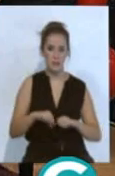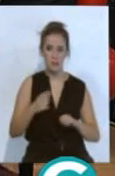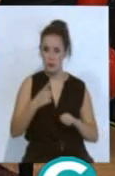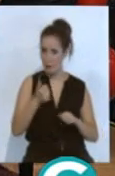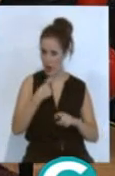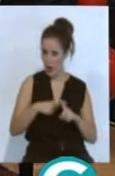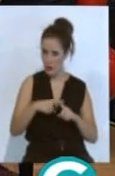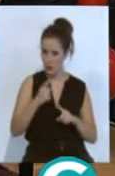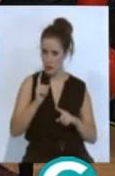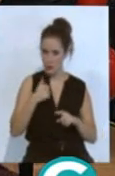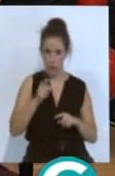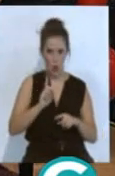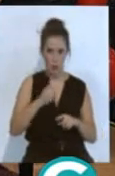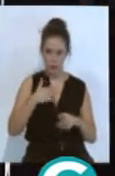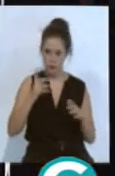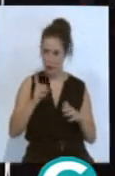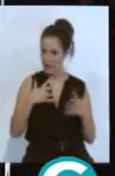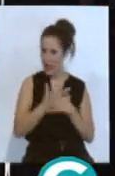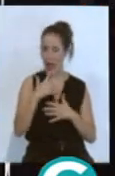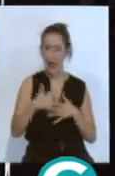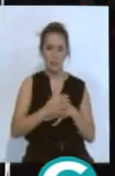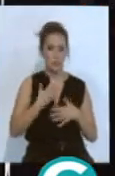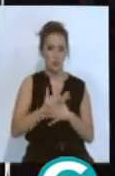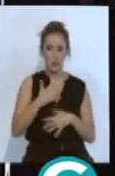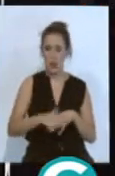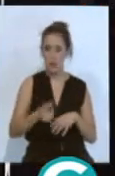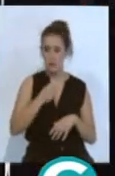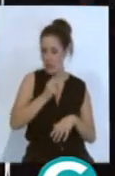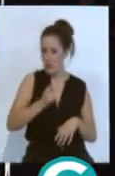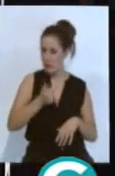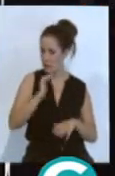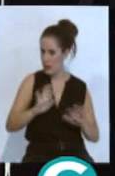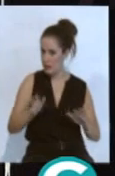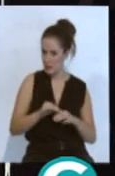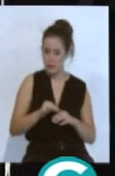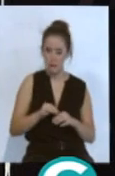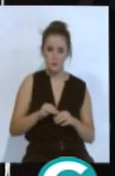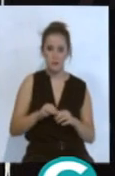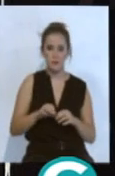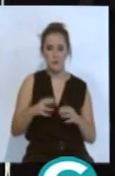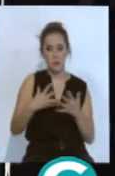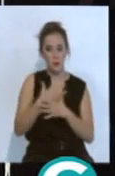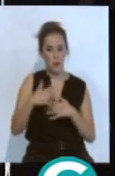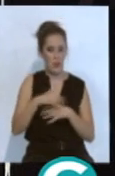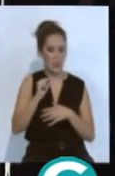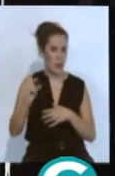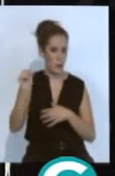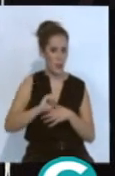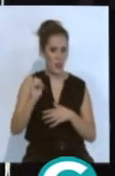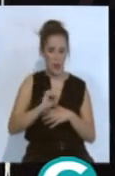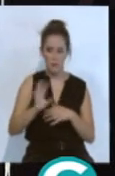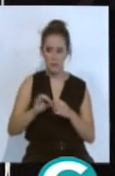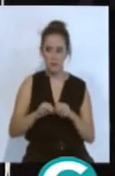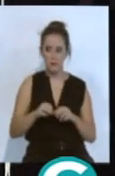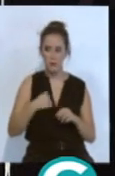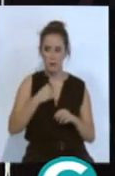cosas? No, yo la antología, vamos, la chirigota, que será como una chirigota más. Y a involucrarnos al 100%. Exacto. Y yo